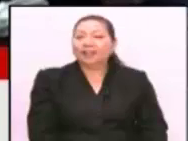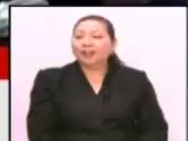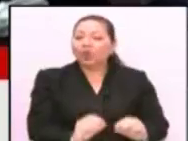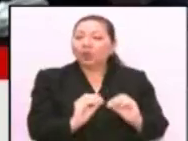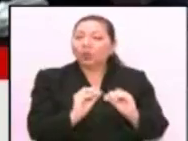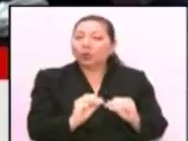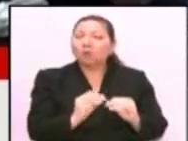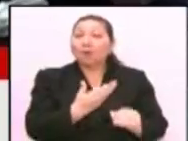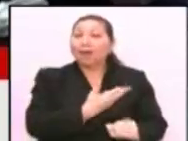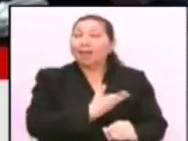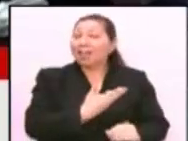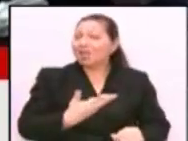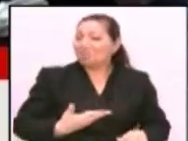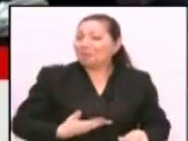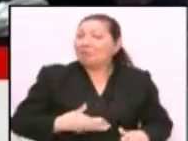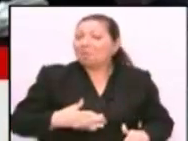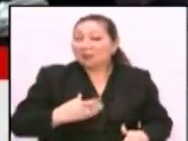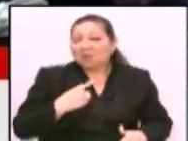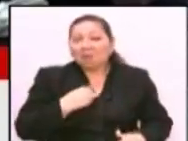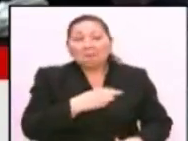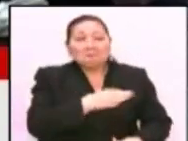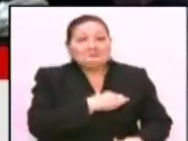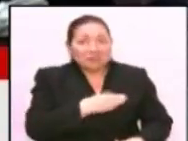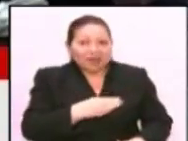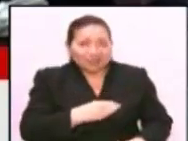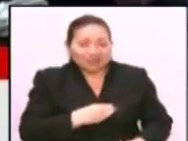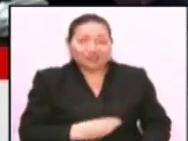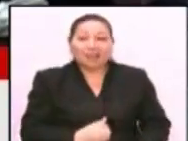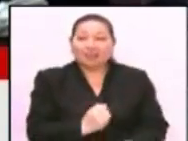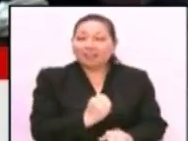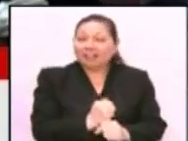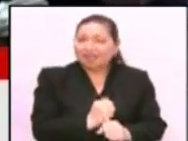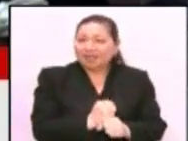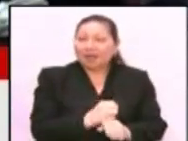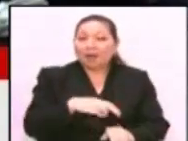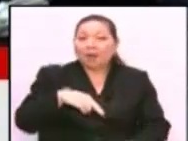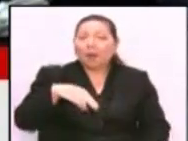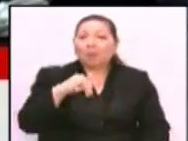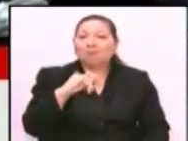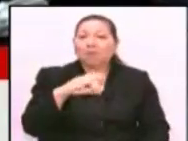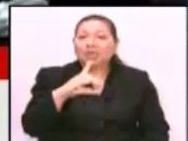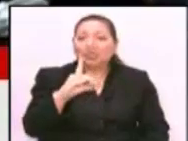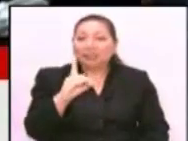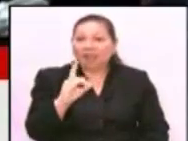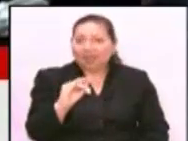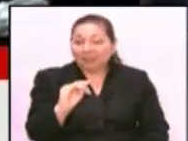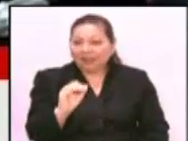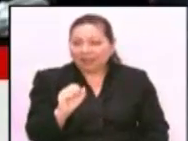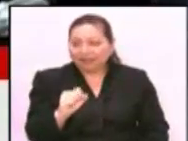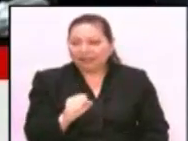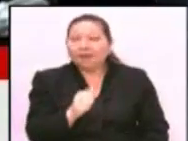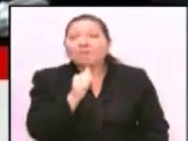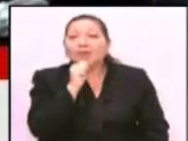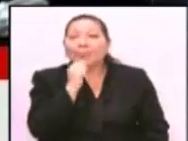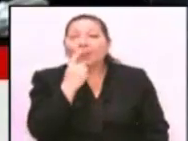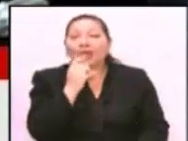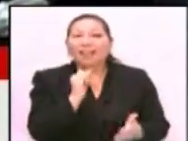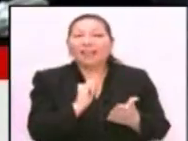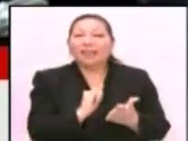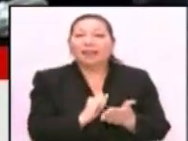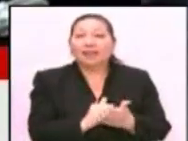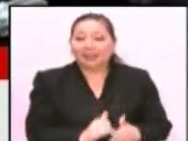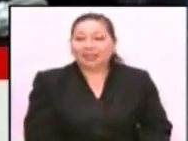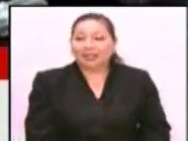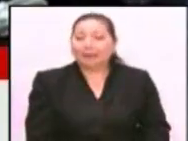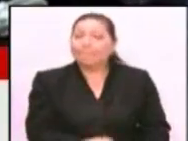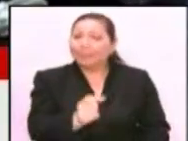sectores. El gobierno, podría decir un ministerio de trabajo o un MIDIS, puede pagar a un operador privado para que